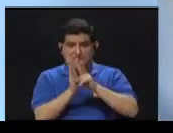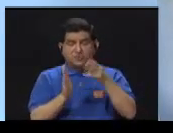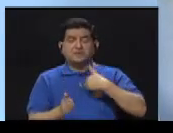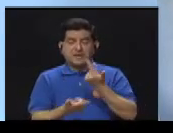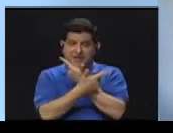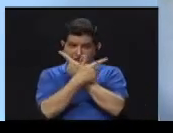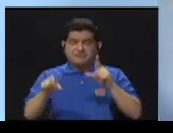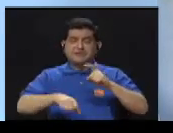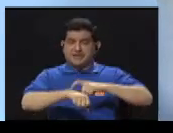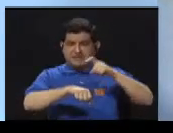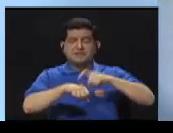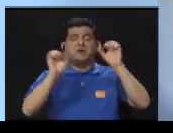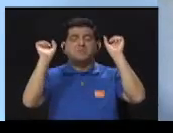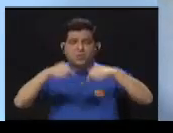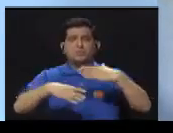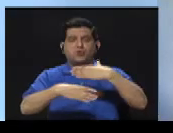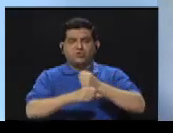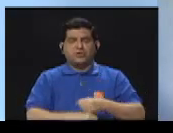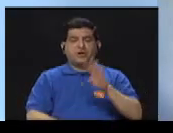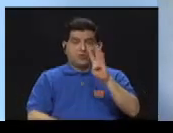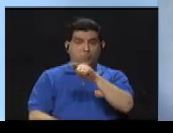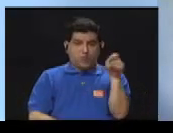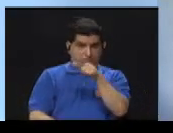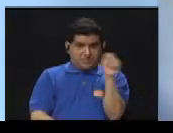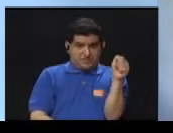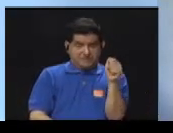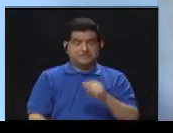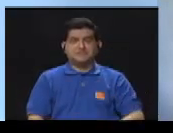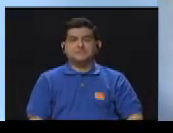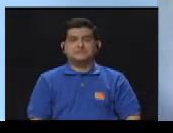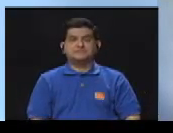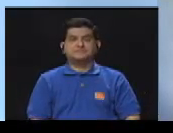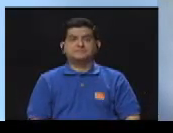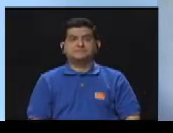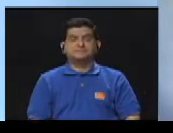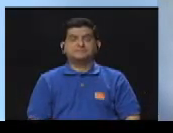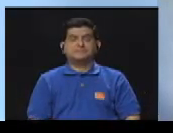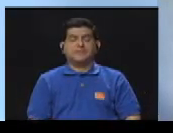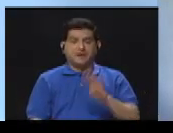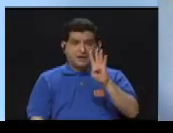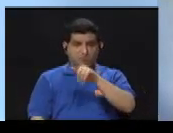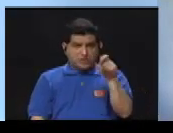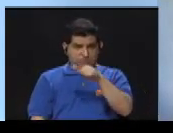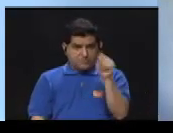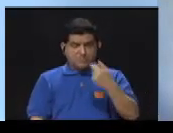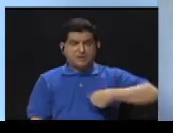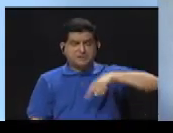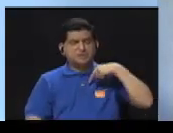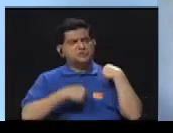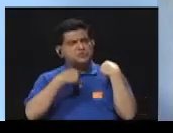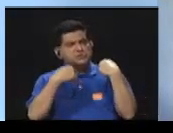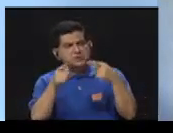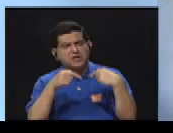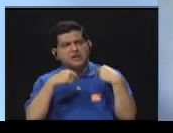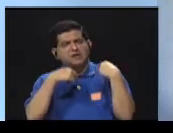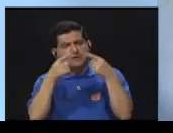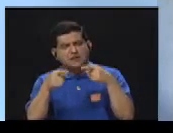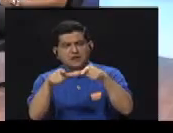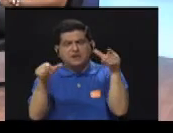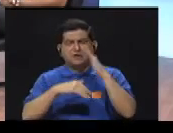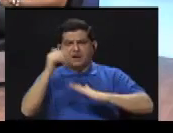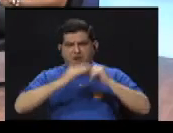libertad, que teníamos mucho tiempo para hacerlo. Bueno, 4 meses. Entonces, en esos 4 meses viajamos mucho a la obra.